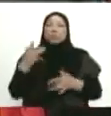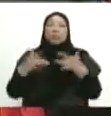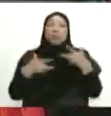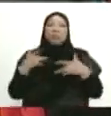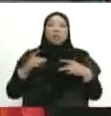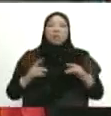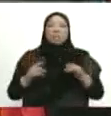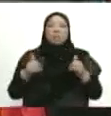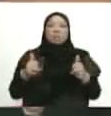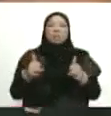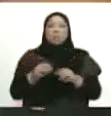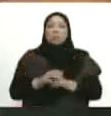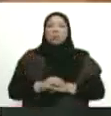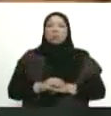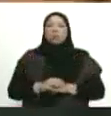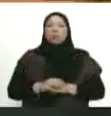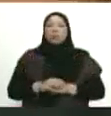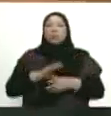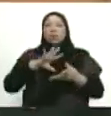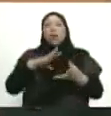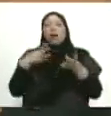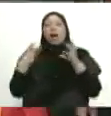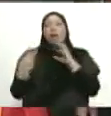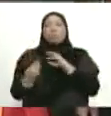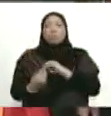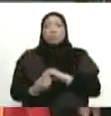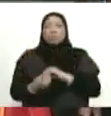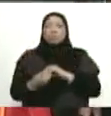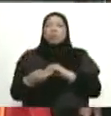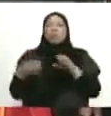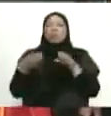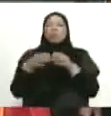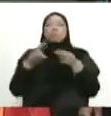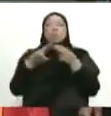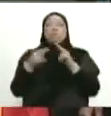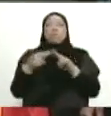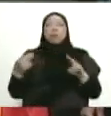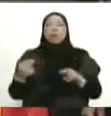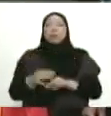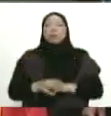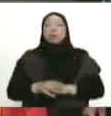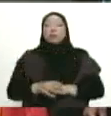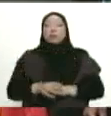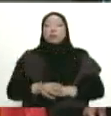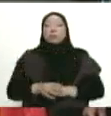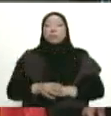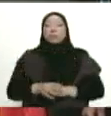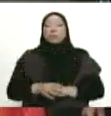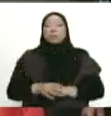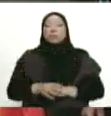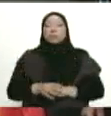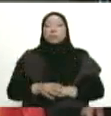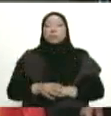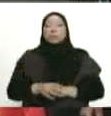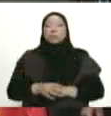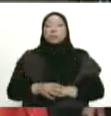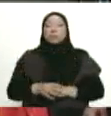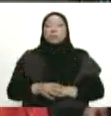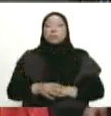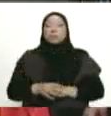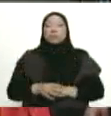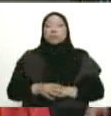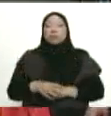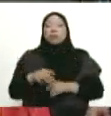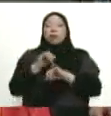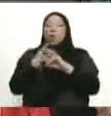reactivación y renovación de las cuadrillas de paz. Ustedes han escuchado hablar del